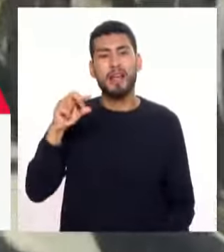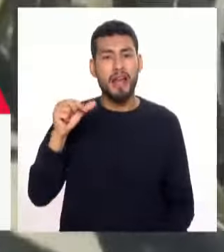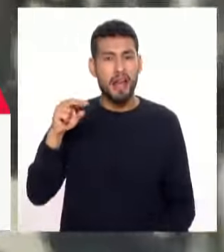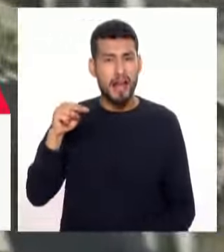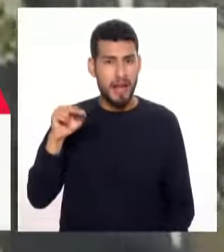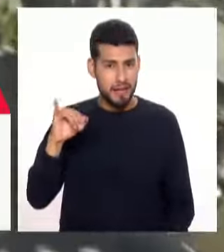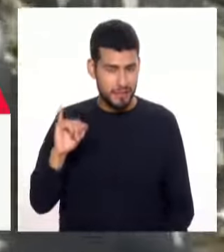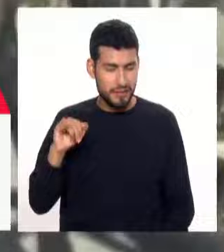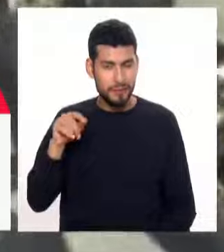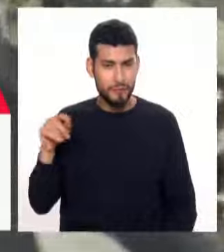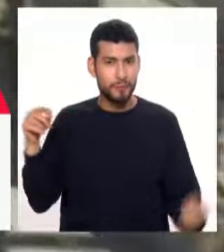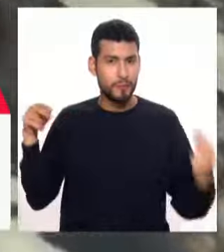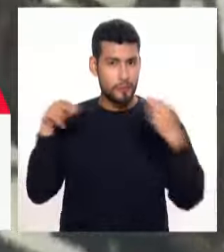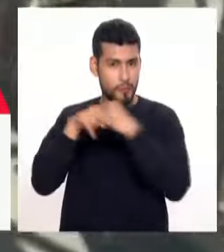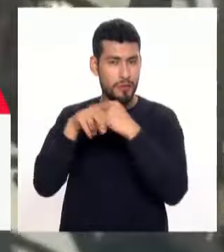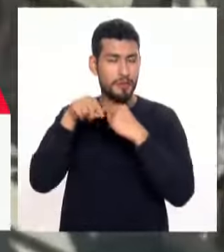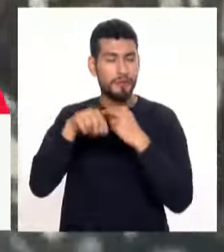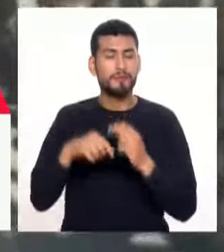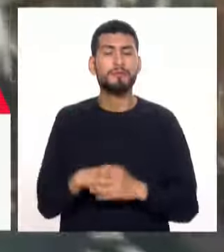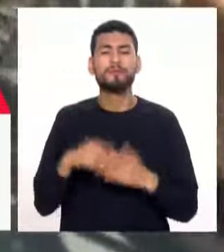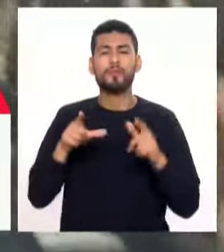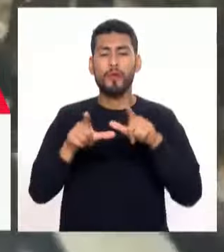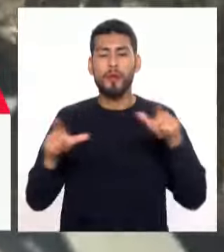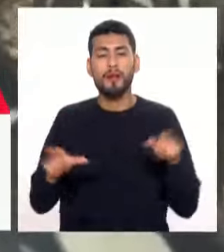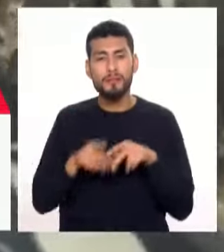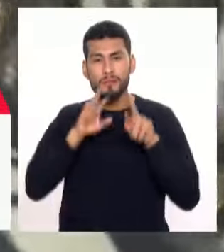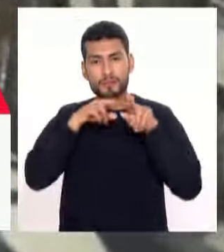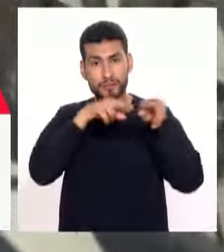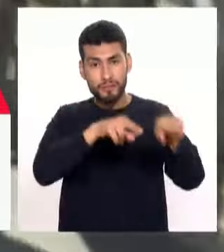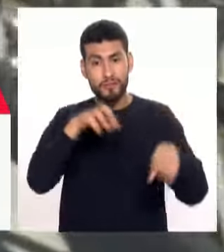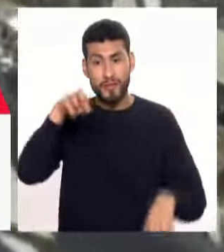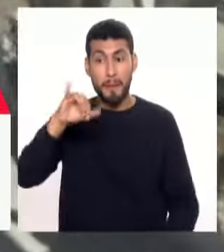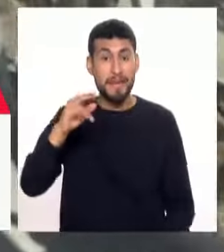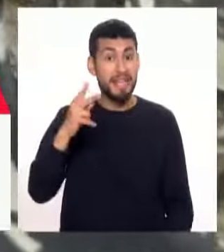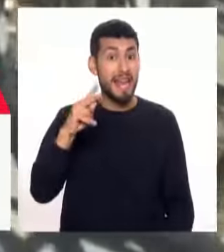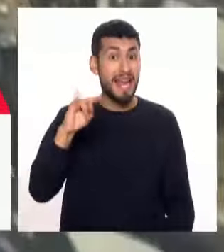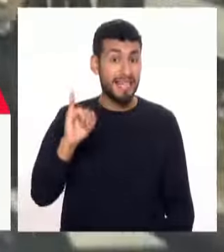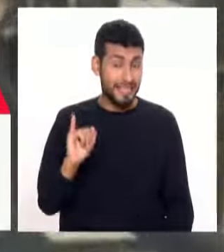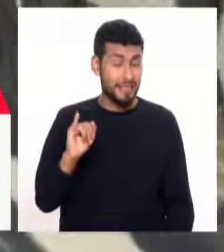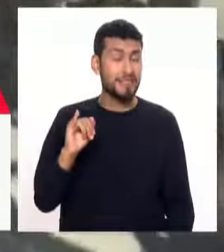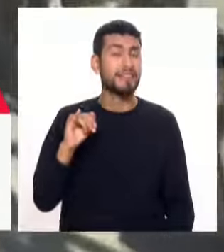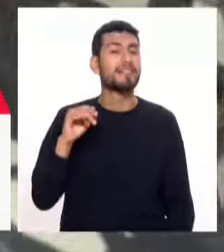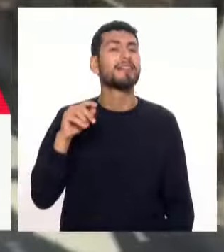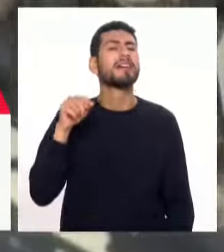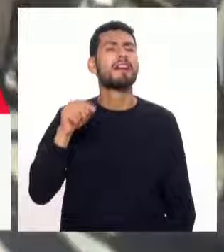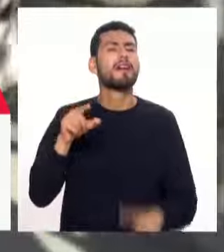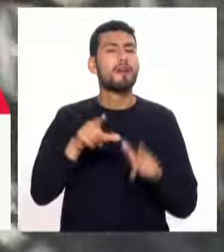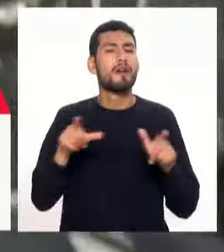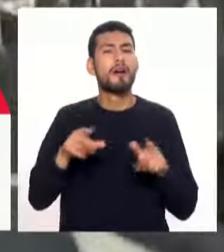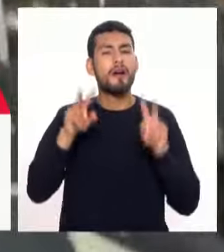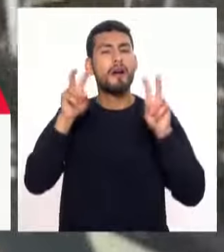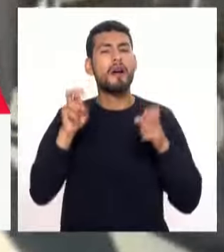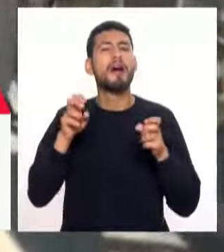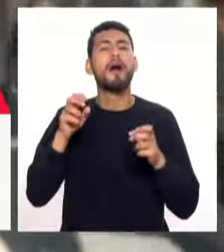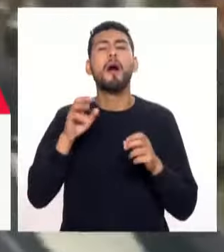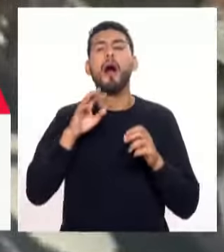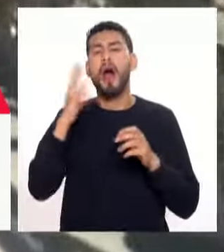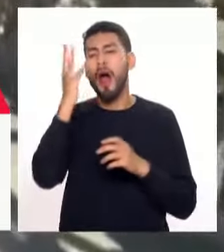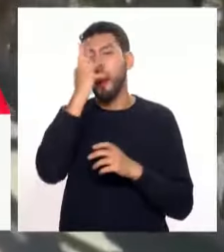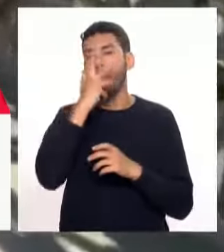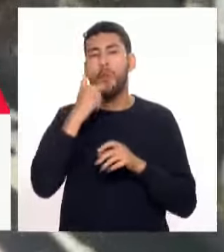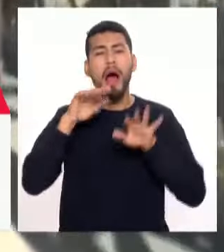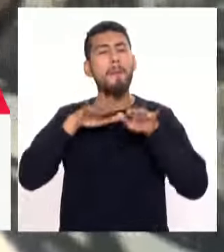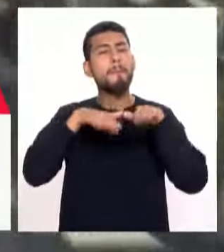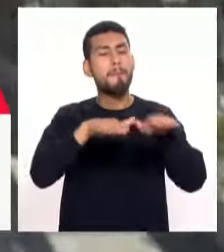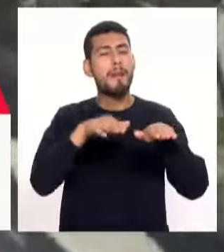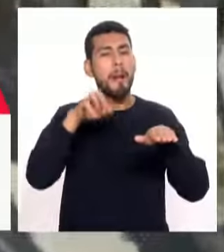Este puente está ubicado sobre el río Pichanaki, acá en el sector conocido como Playa Hermosa. Tiene una longitud